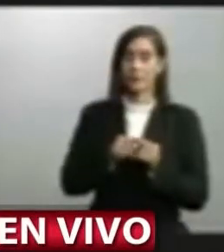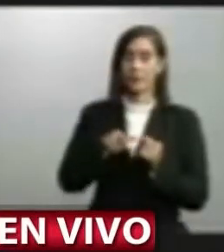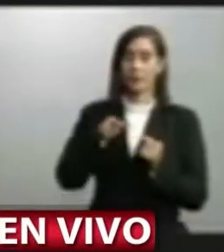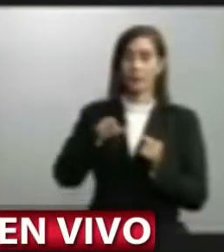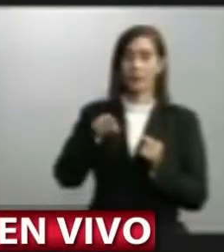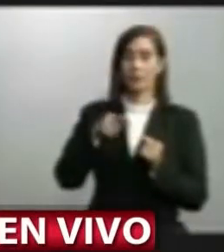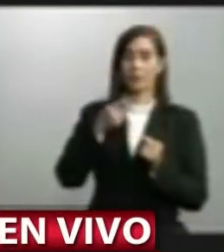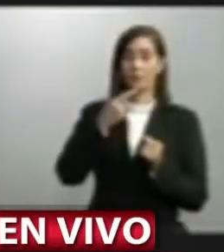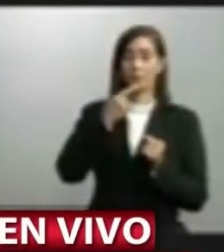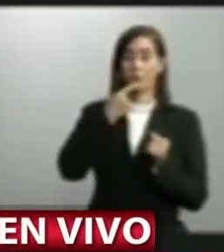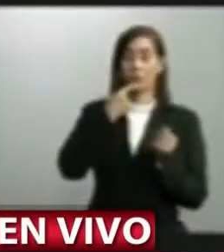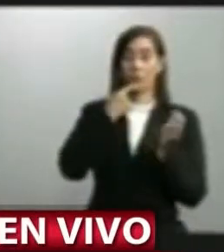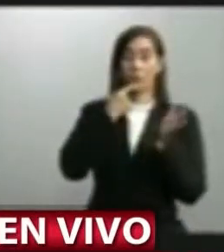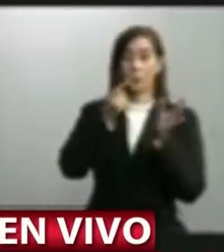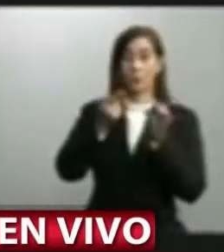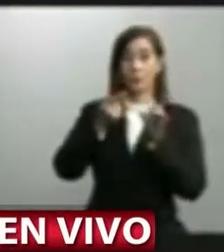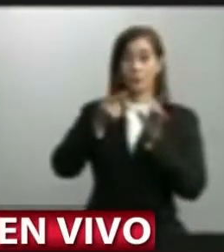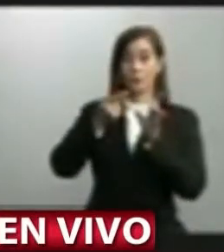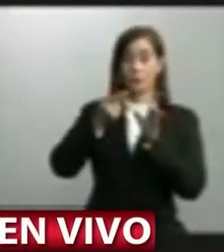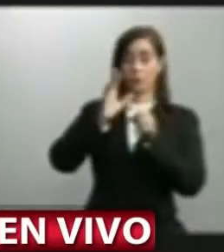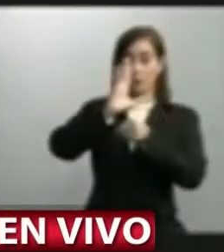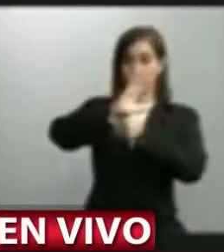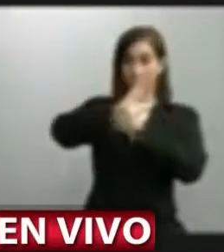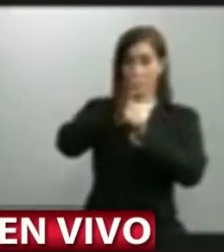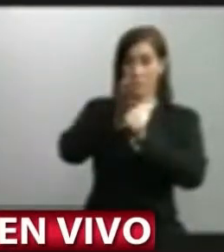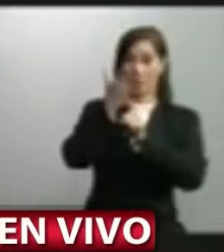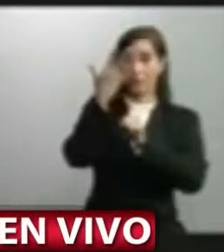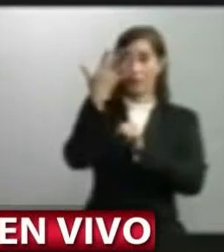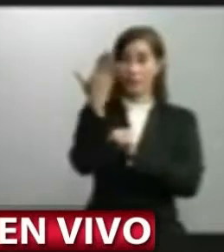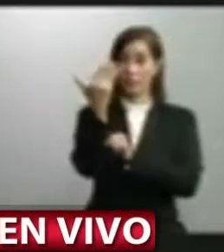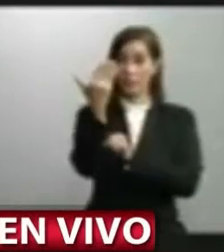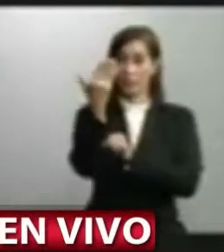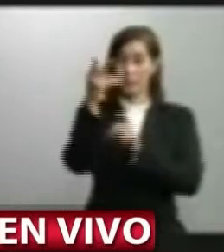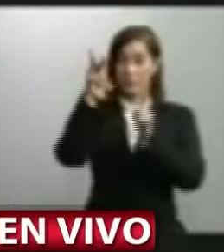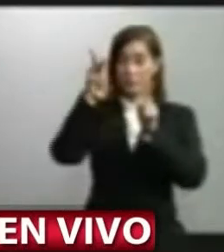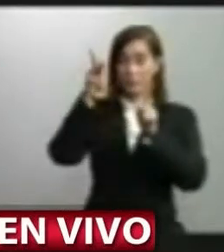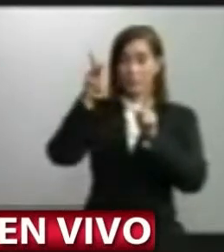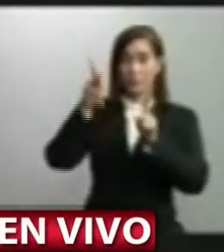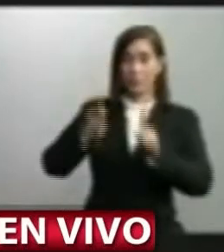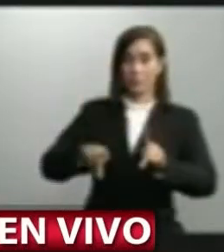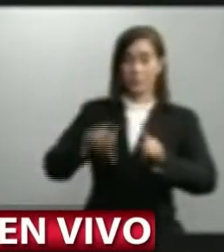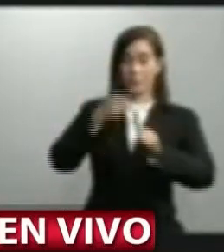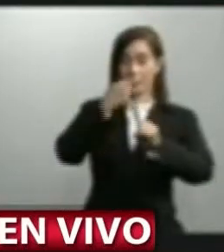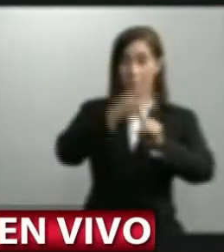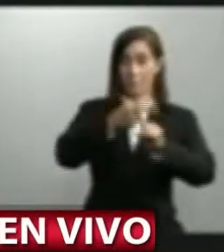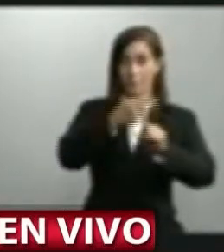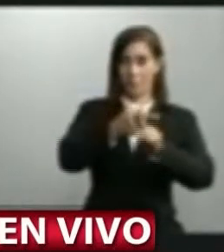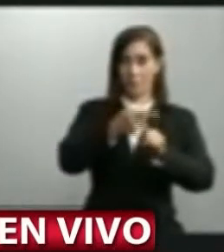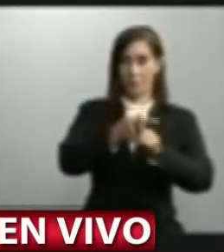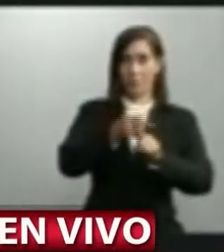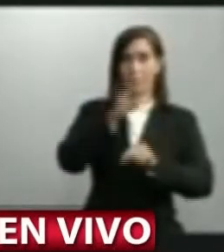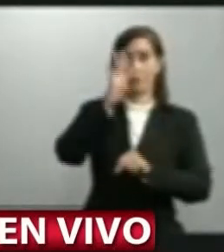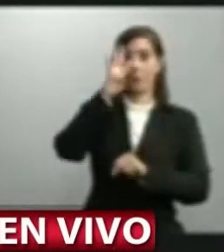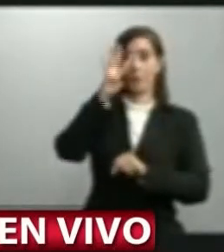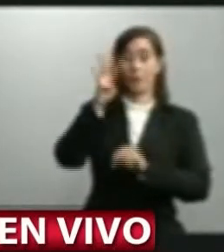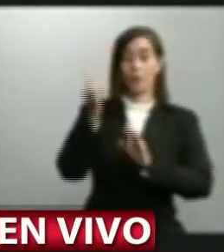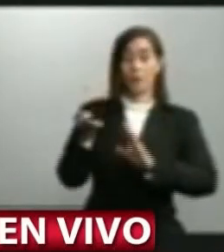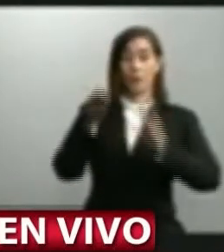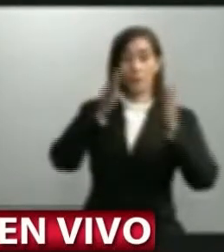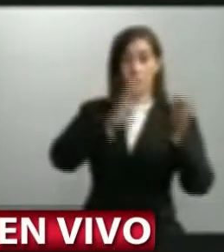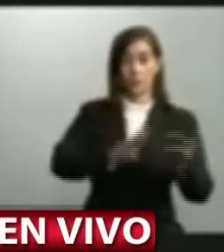de 15 casos positivos de coronavirus. 4 muertes, 3 de ellas en 24